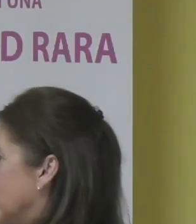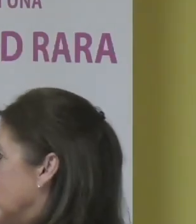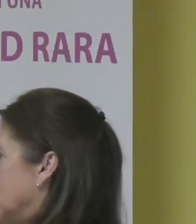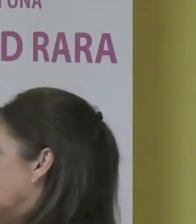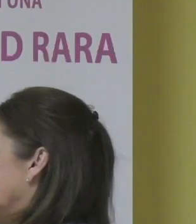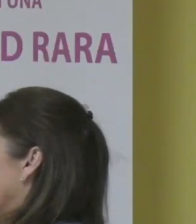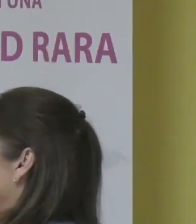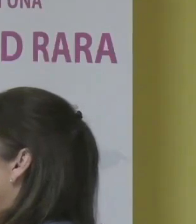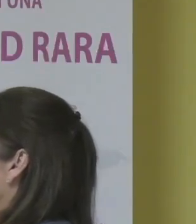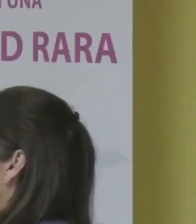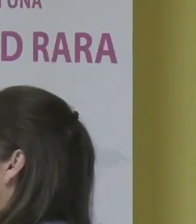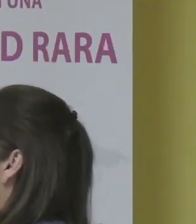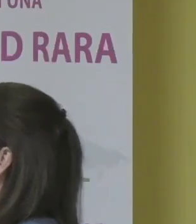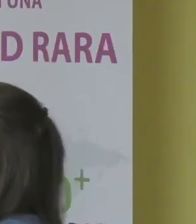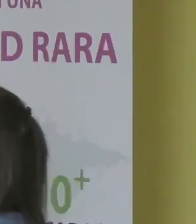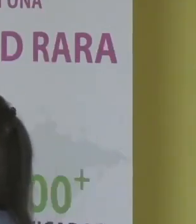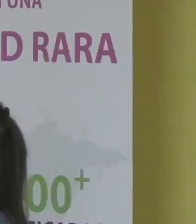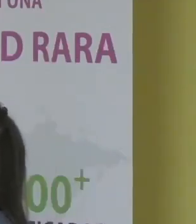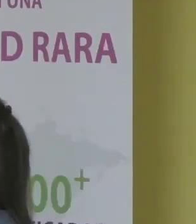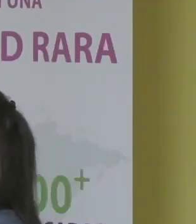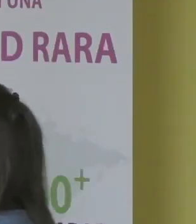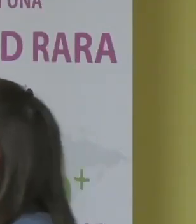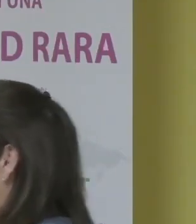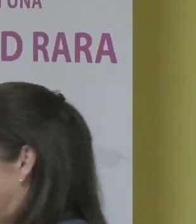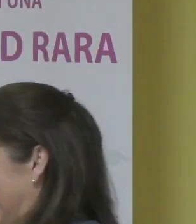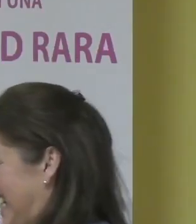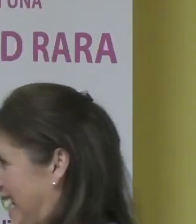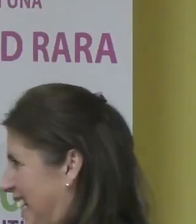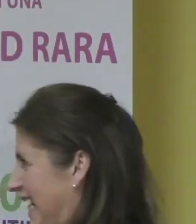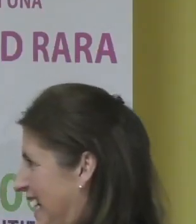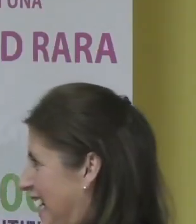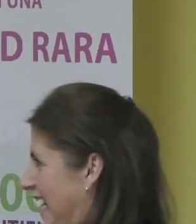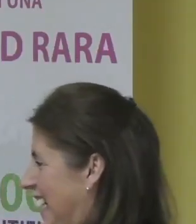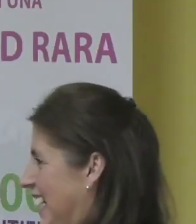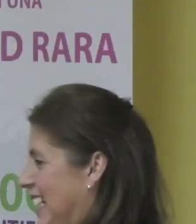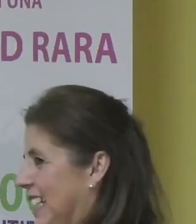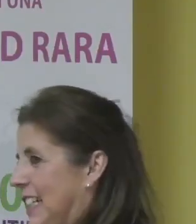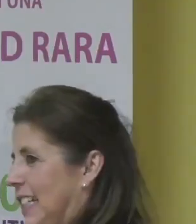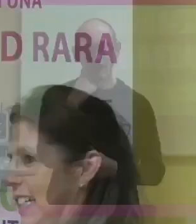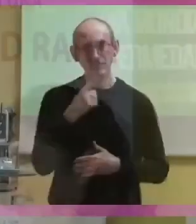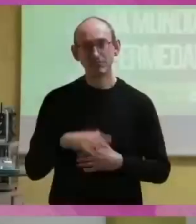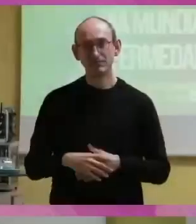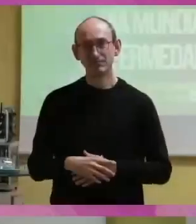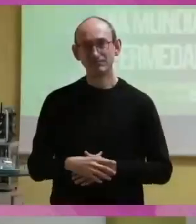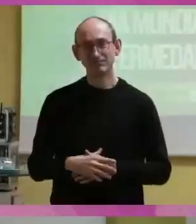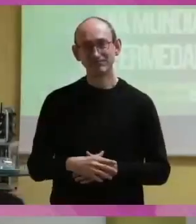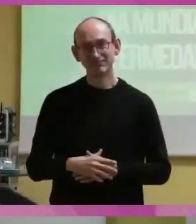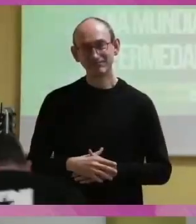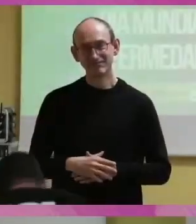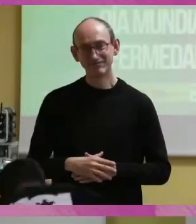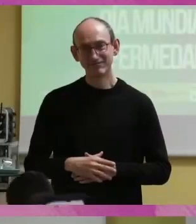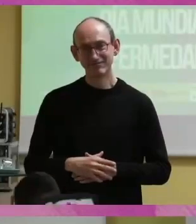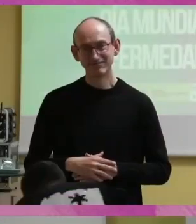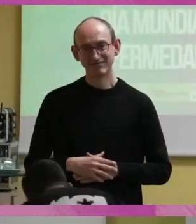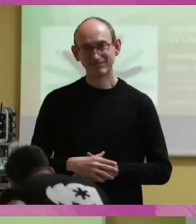¿Sí? La número Gracias, Marta. Vamos para allá. La número